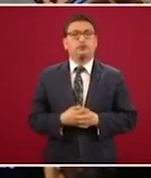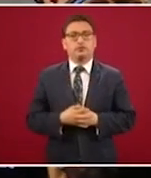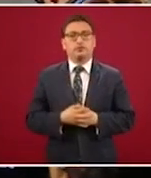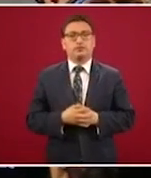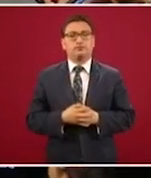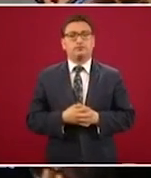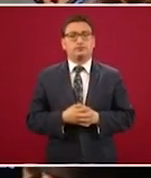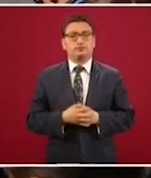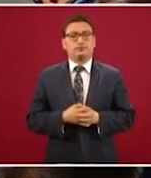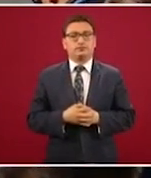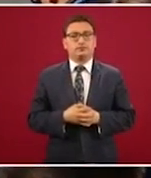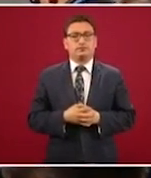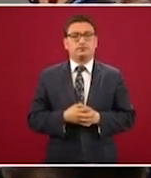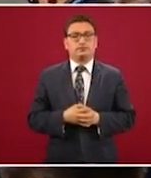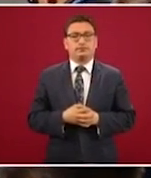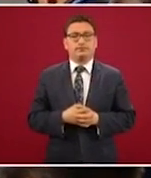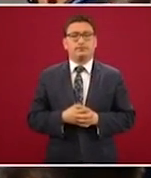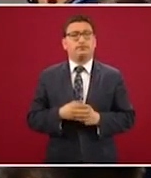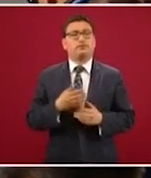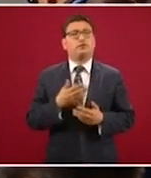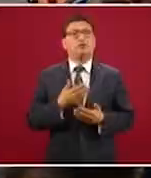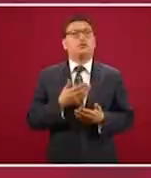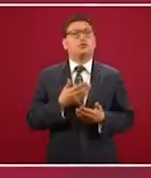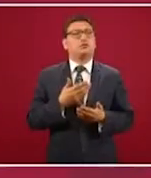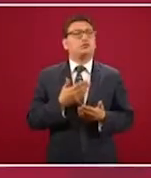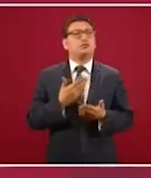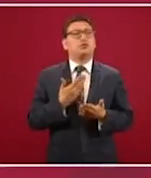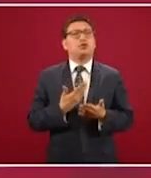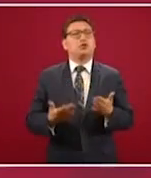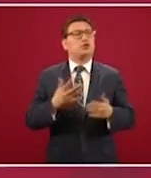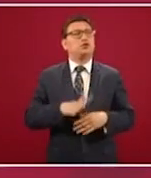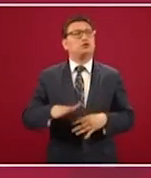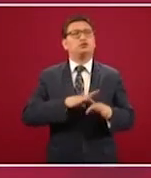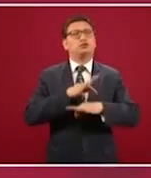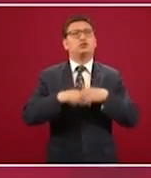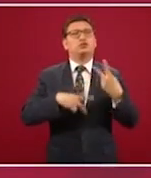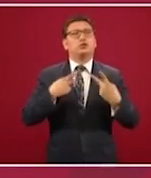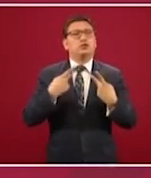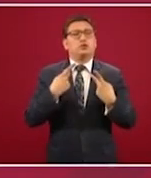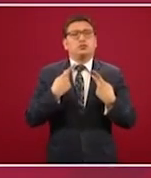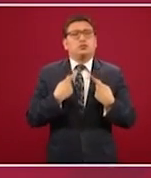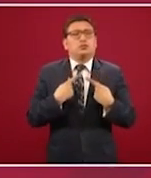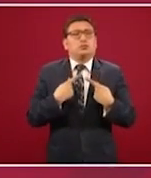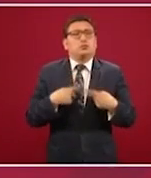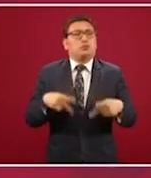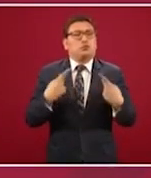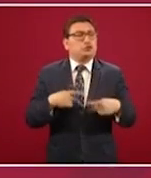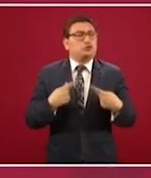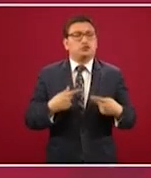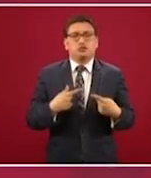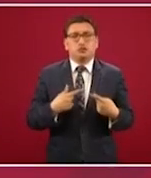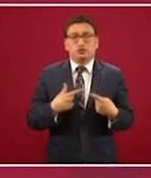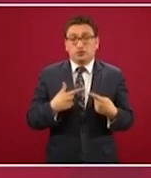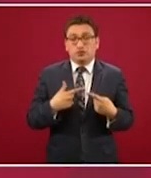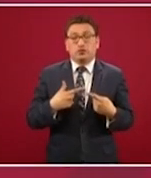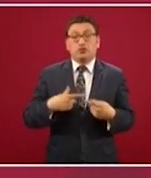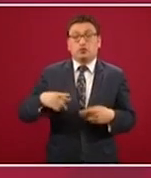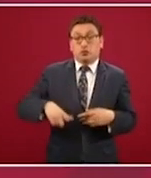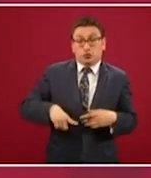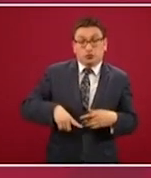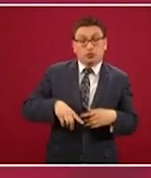Ahora la vida pública es cada vez más pública.